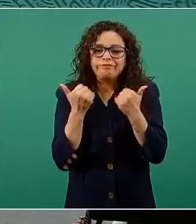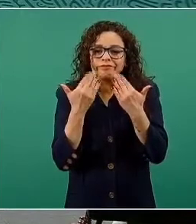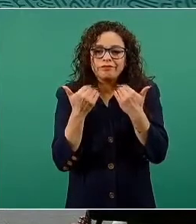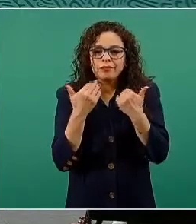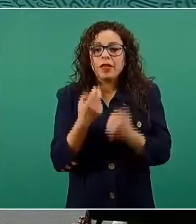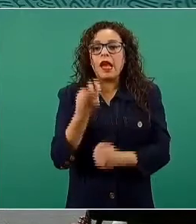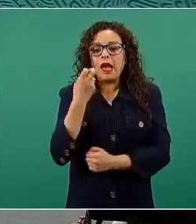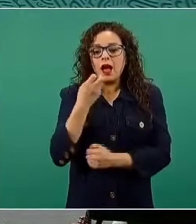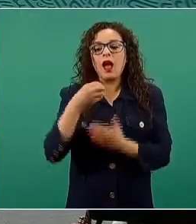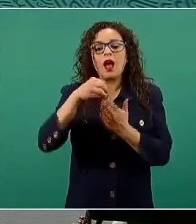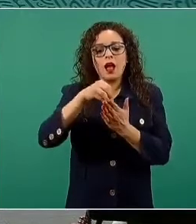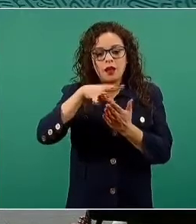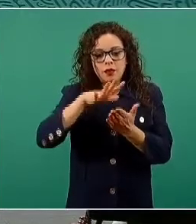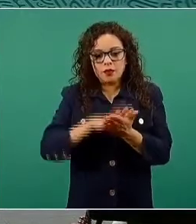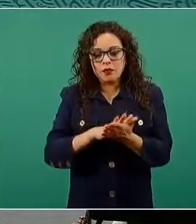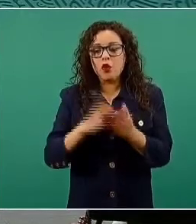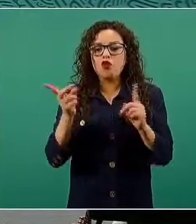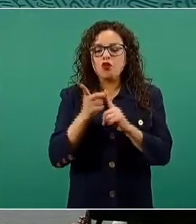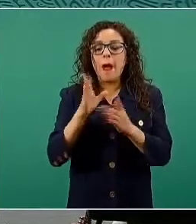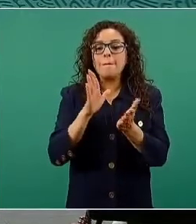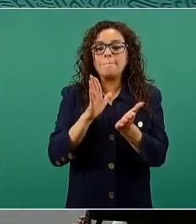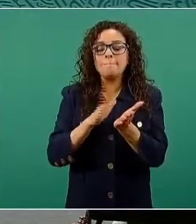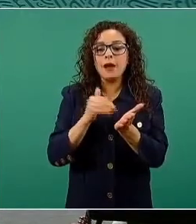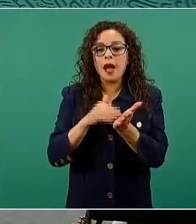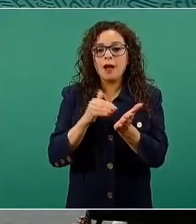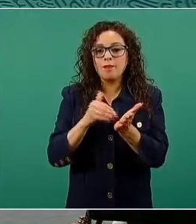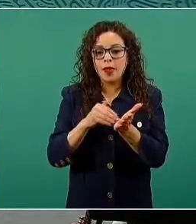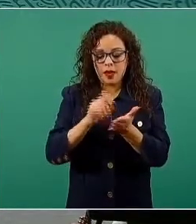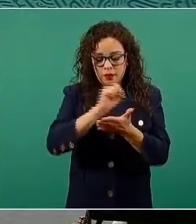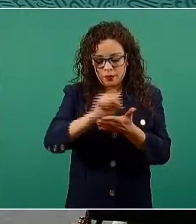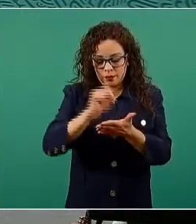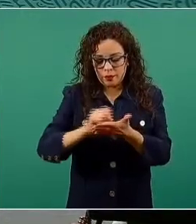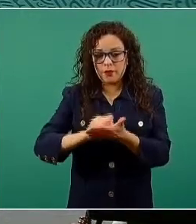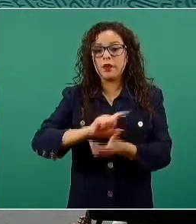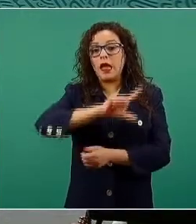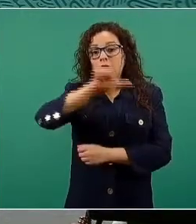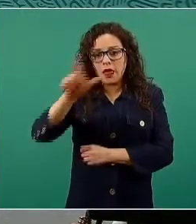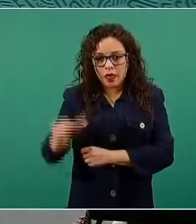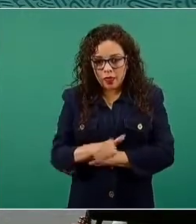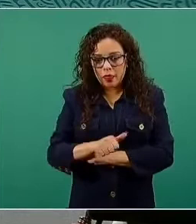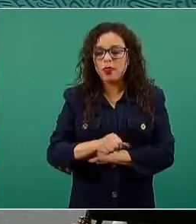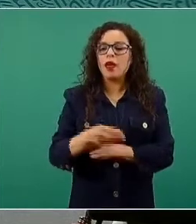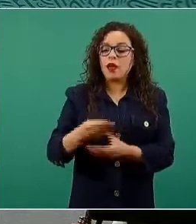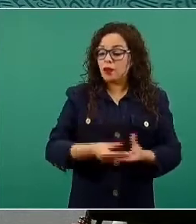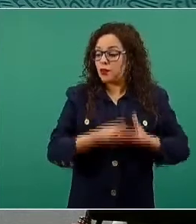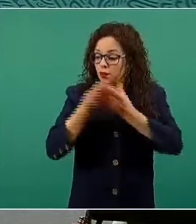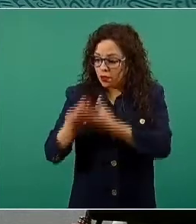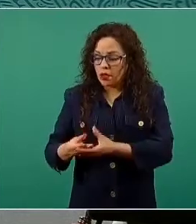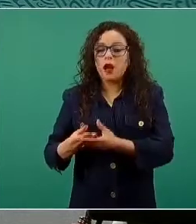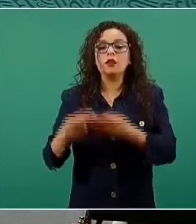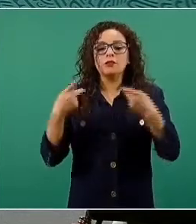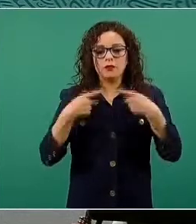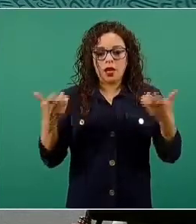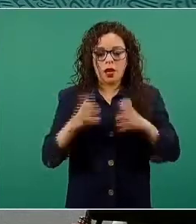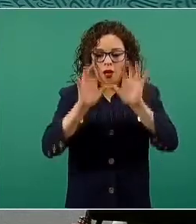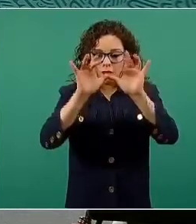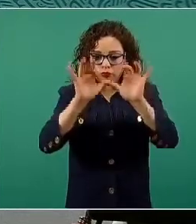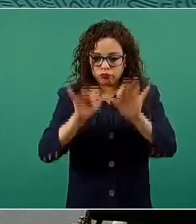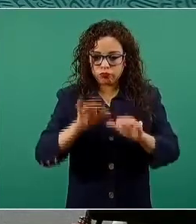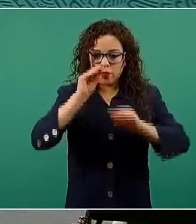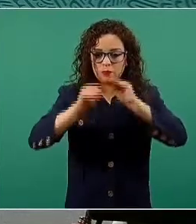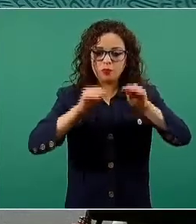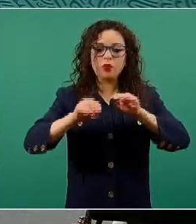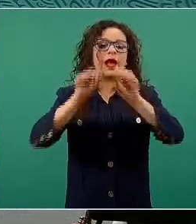hace registros en unas papeletas y estas después se cargan en las plataformas. También hay personas que por